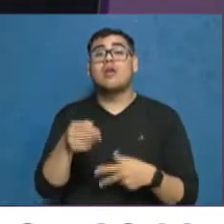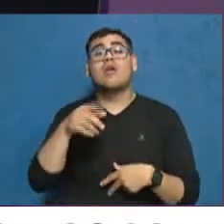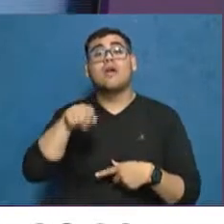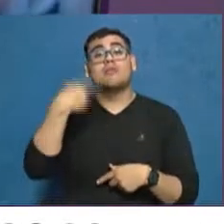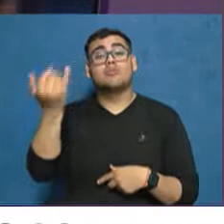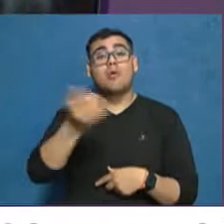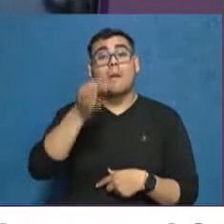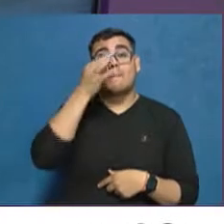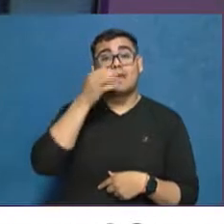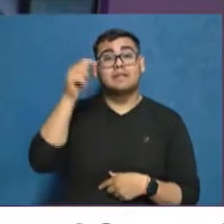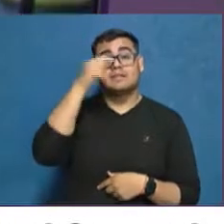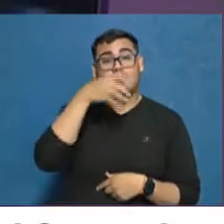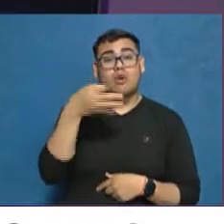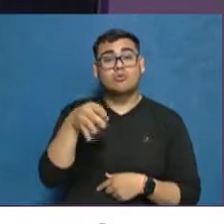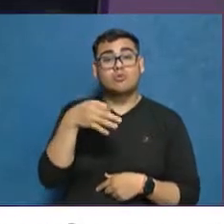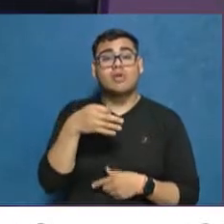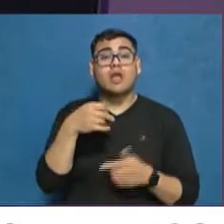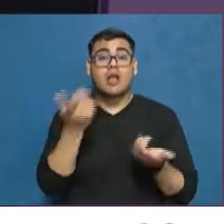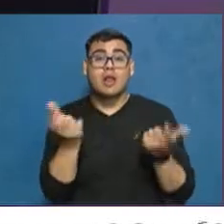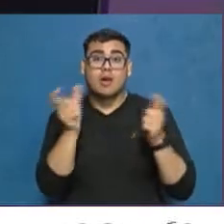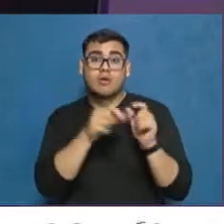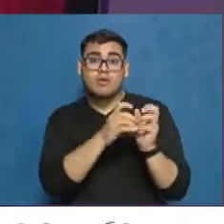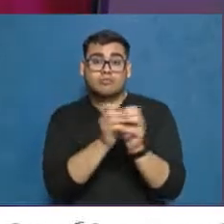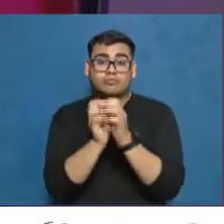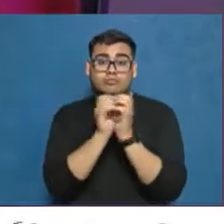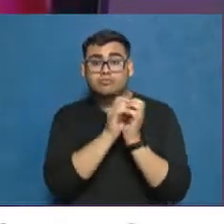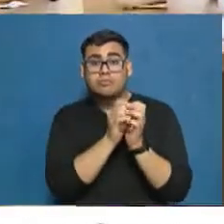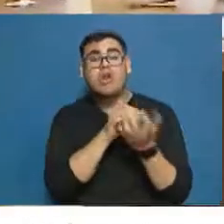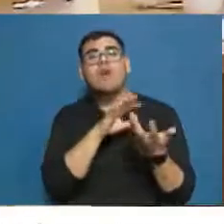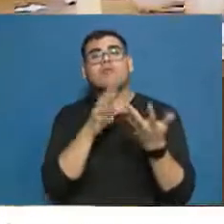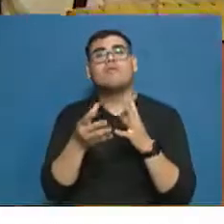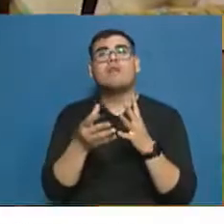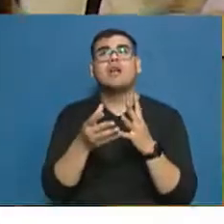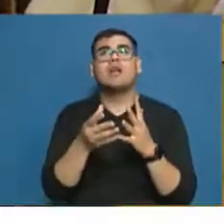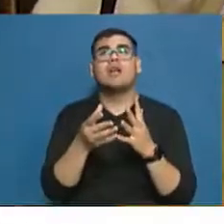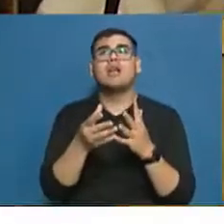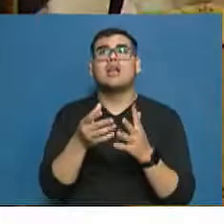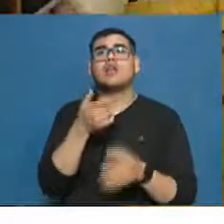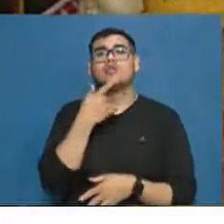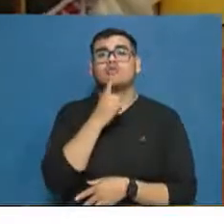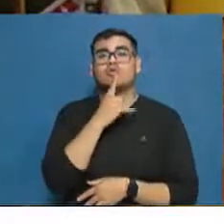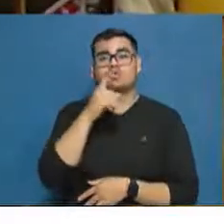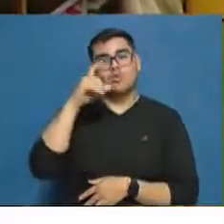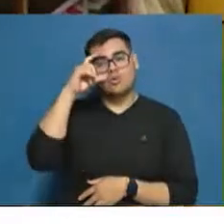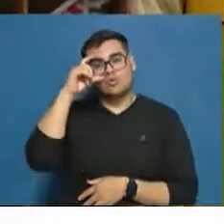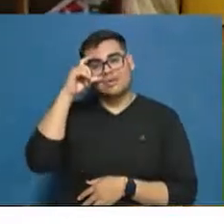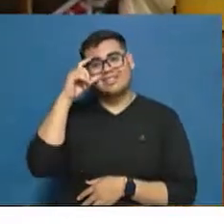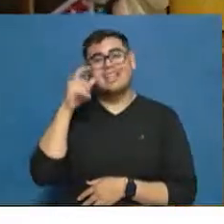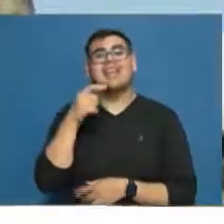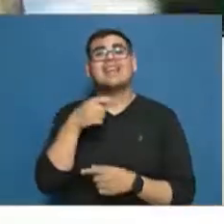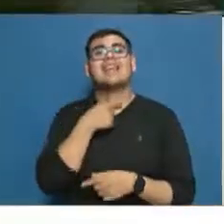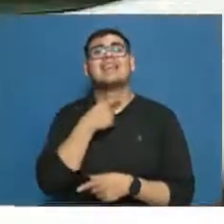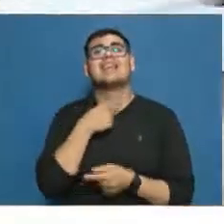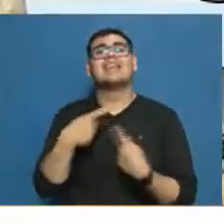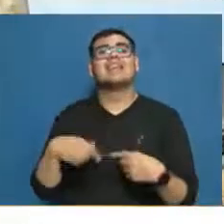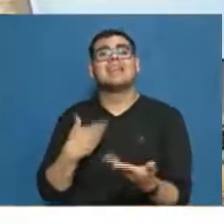reunión técnica, no salarial, para intentar acercar las posiciones, para que SUTE allí presente qué podría llegar